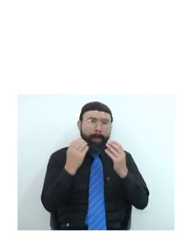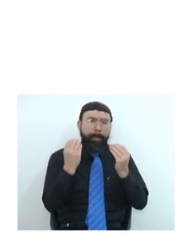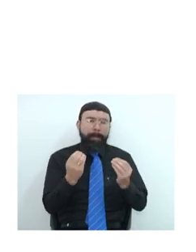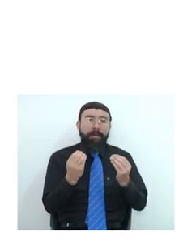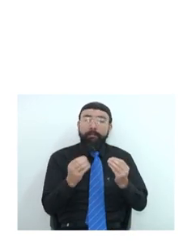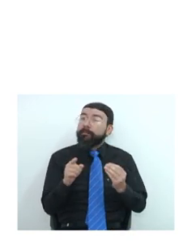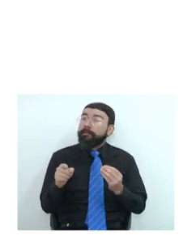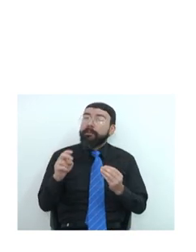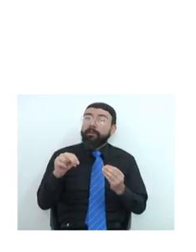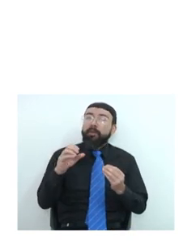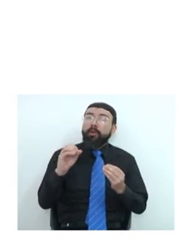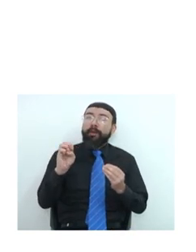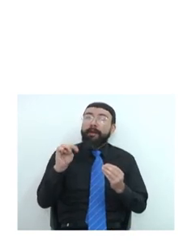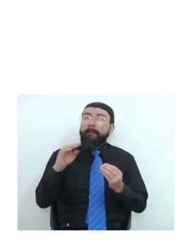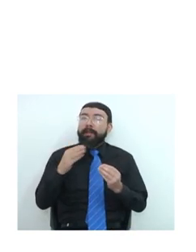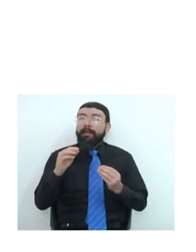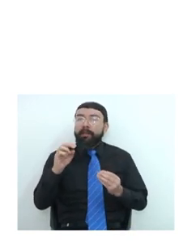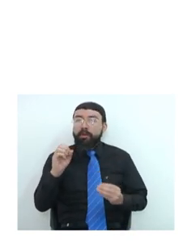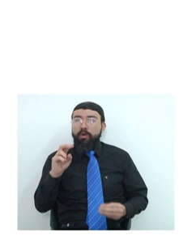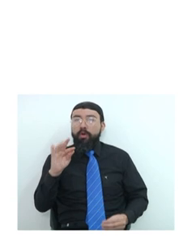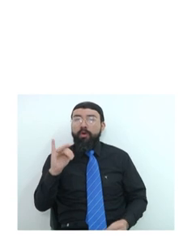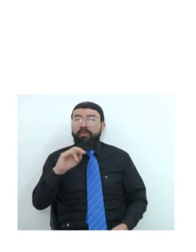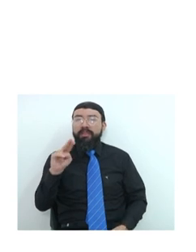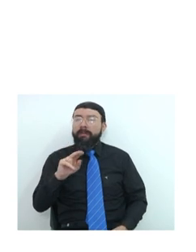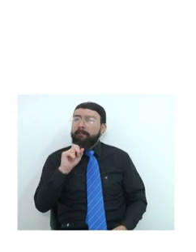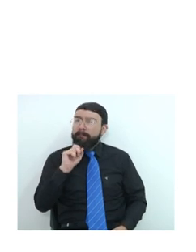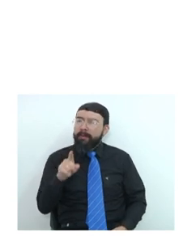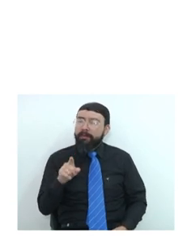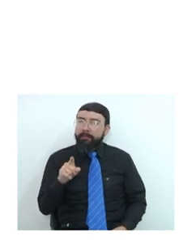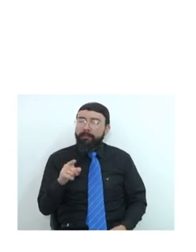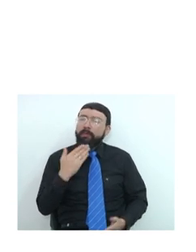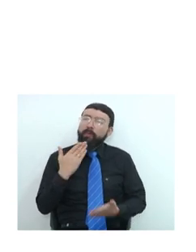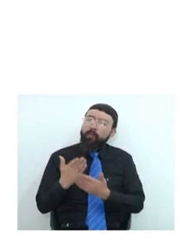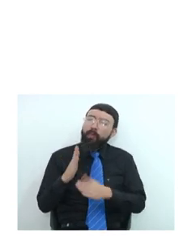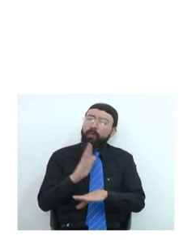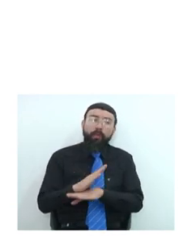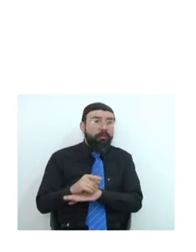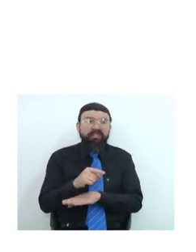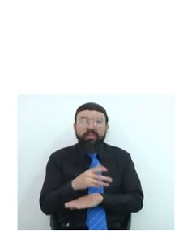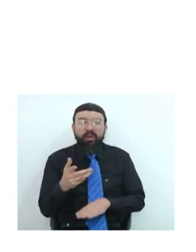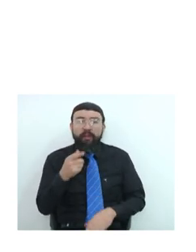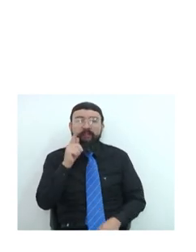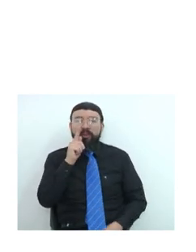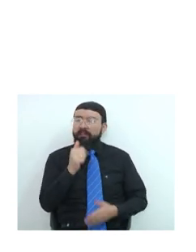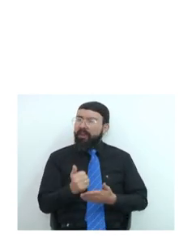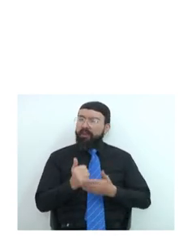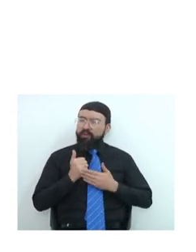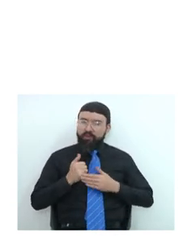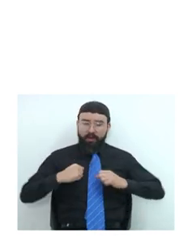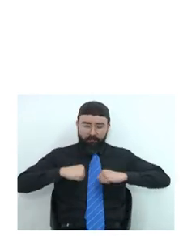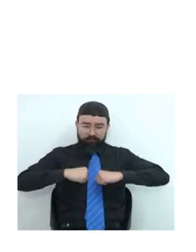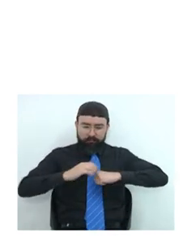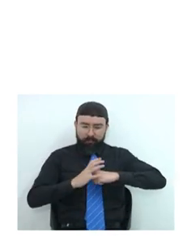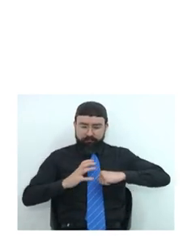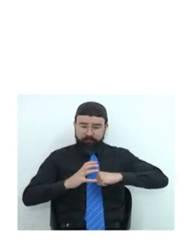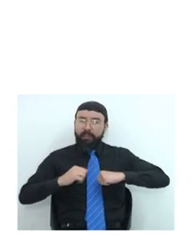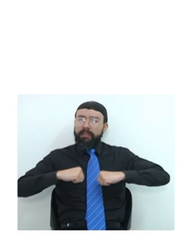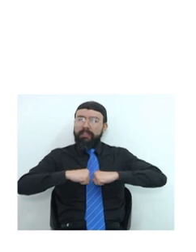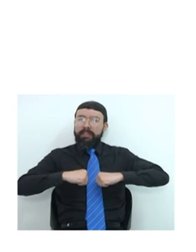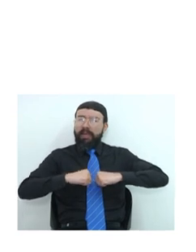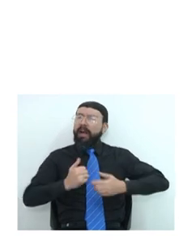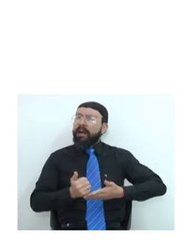Noemí Ortiz dice, doña Noemí, buenas tardes, ¿qué fruta es buena para las articulaciones?